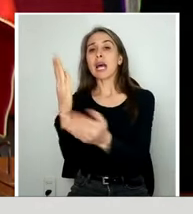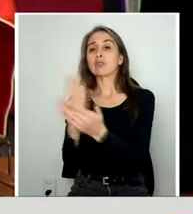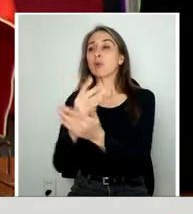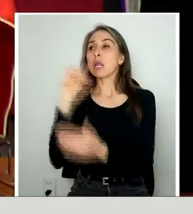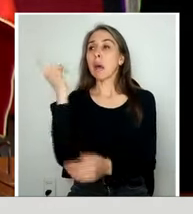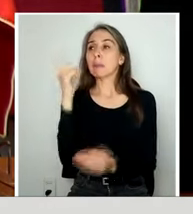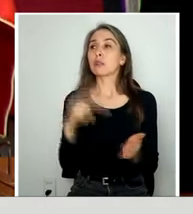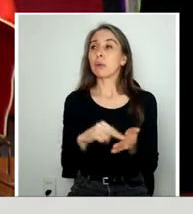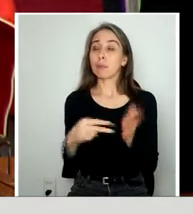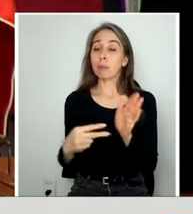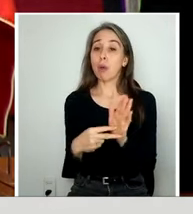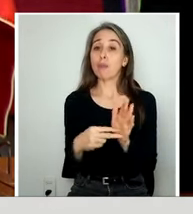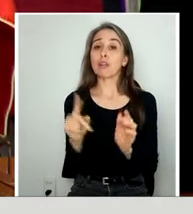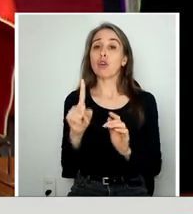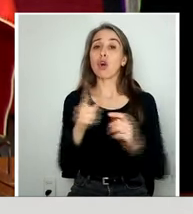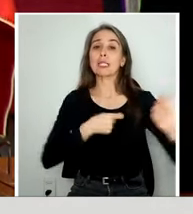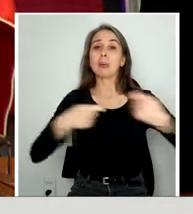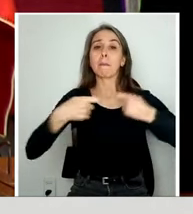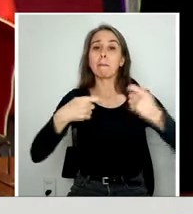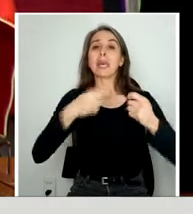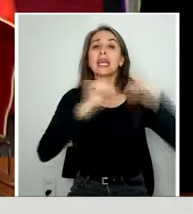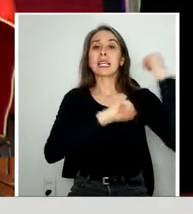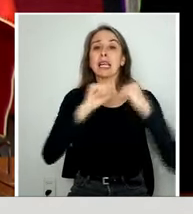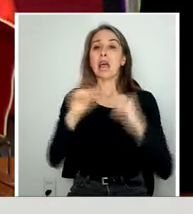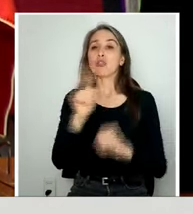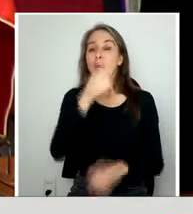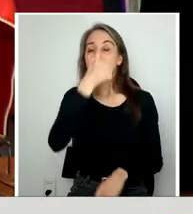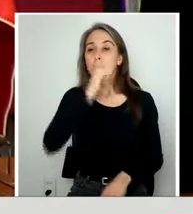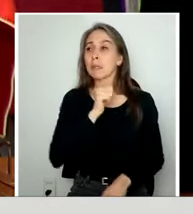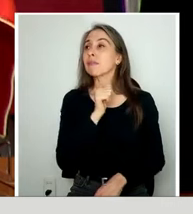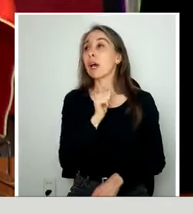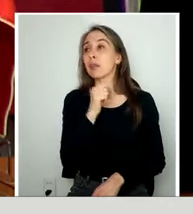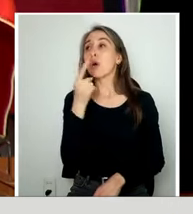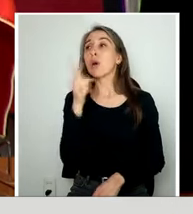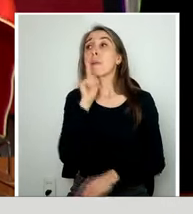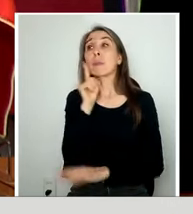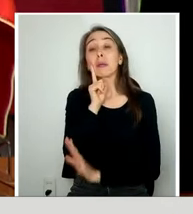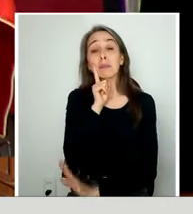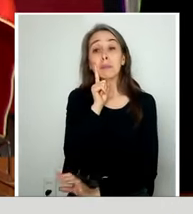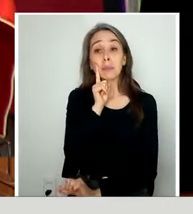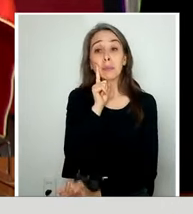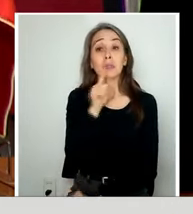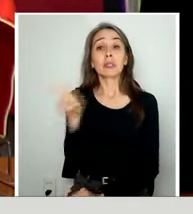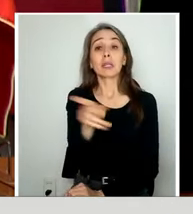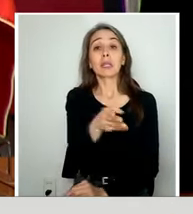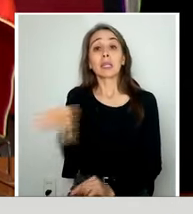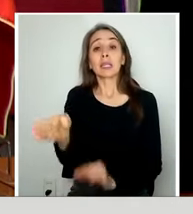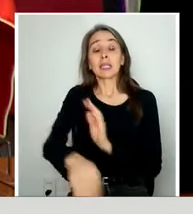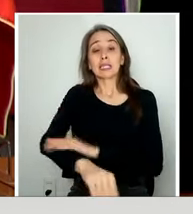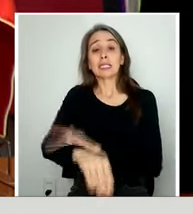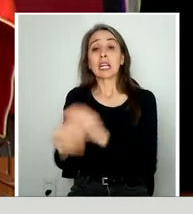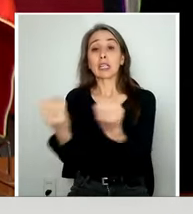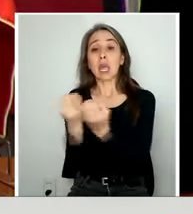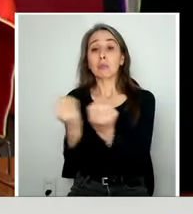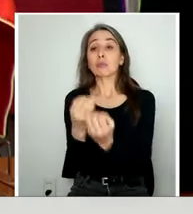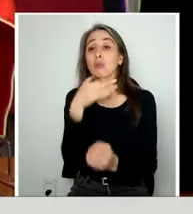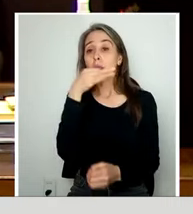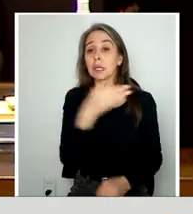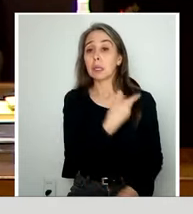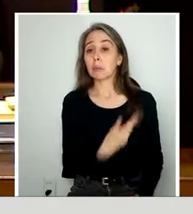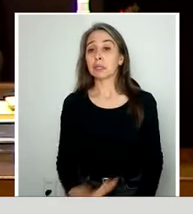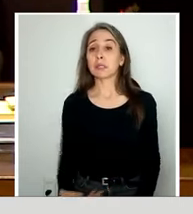no es el mercado no son los privados son los mentirosos y de eso de la izquierda hay muchos he dicho presidente